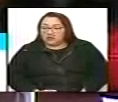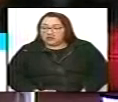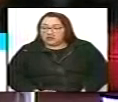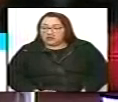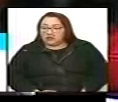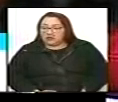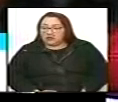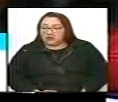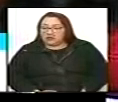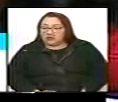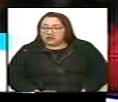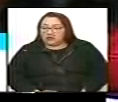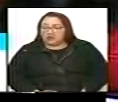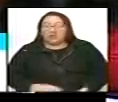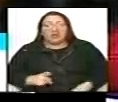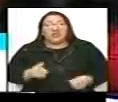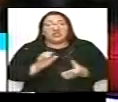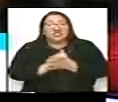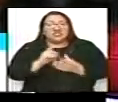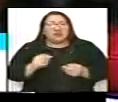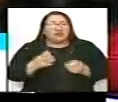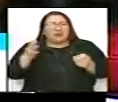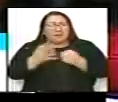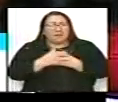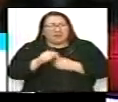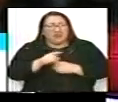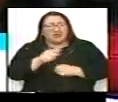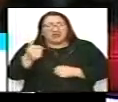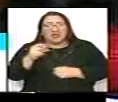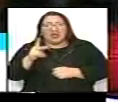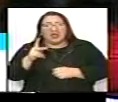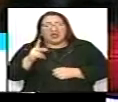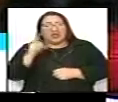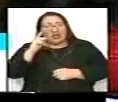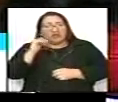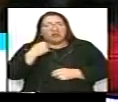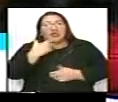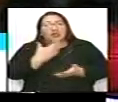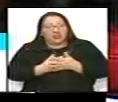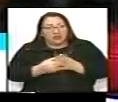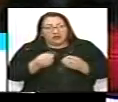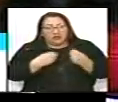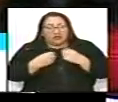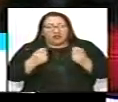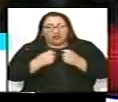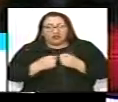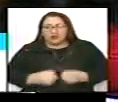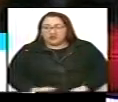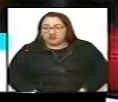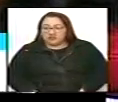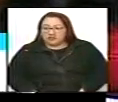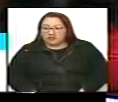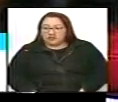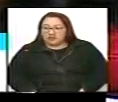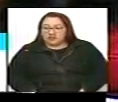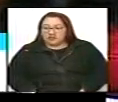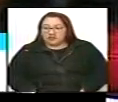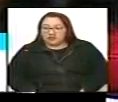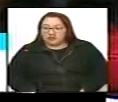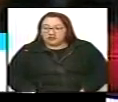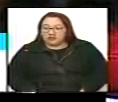que es una presa política, que no hay un solo elemento y una sola denuncia. Agradezco los comentarios de varios parlamentarios que no han debatido el tema de